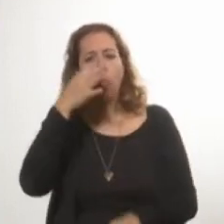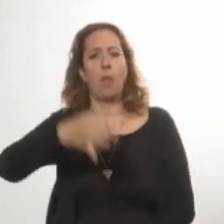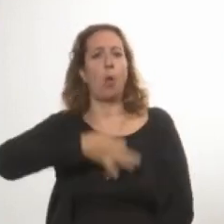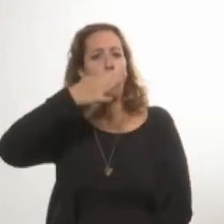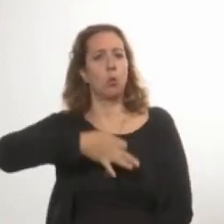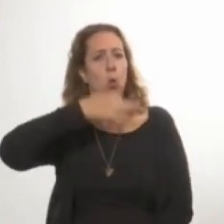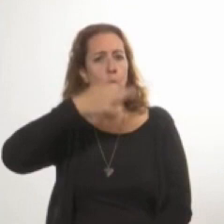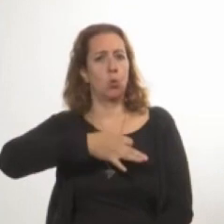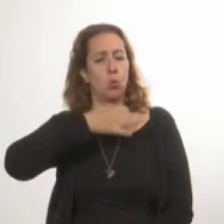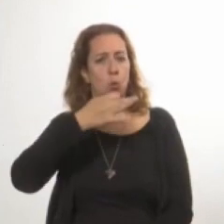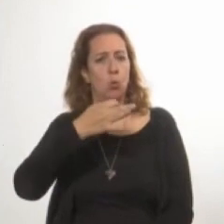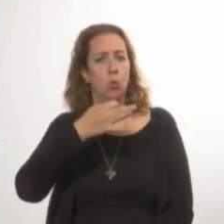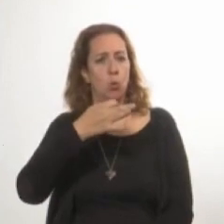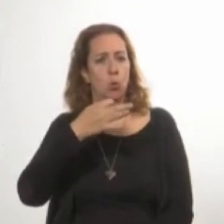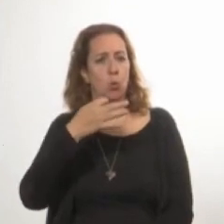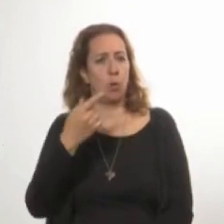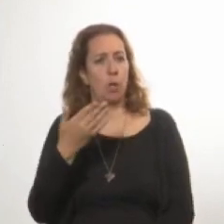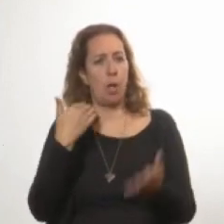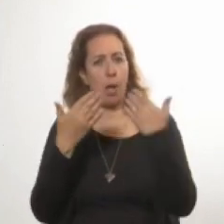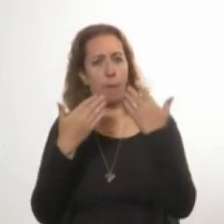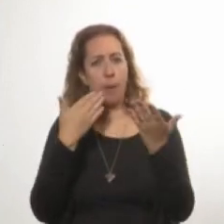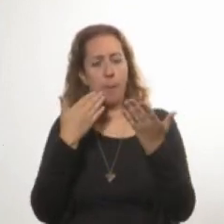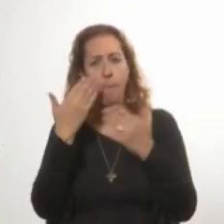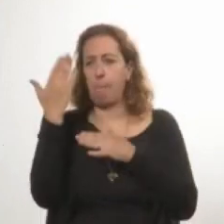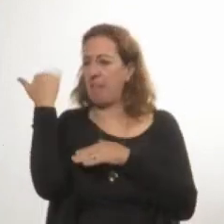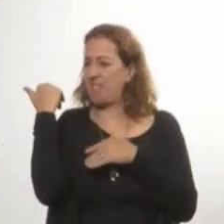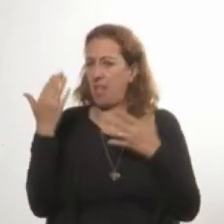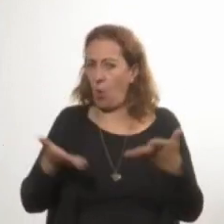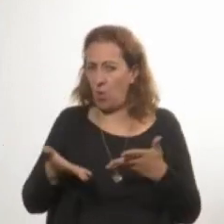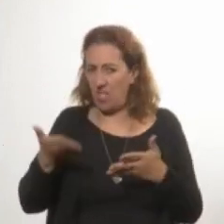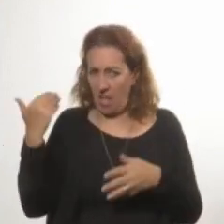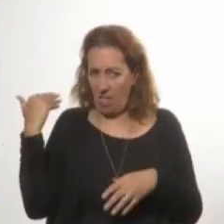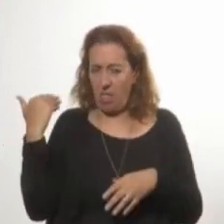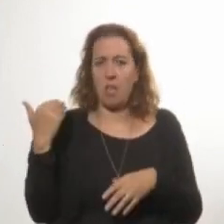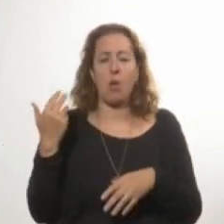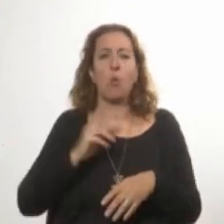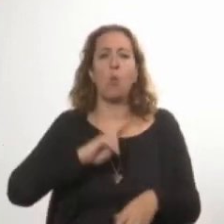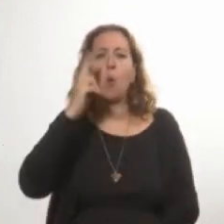discursos que hacen referencia al pasado reciente del Uruguay,